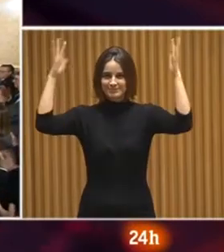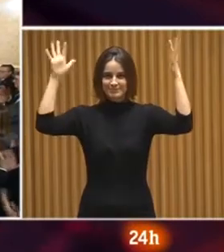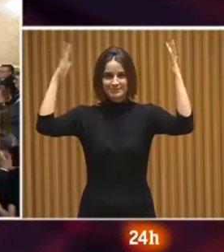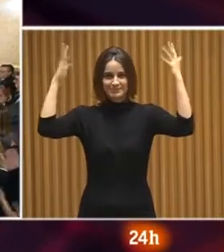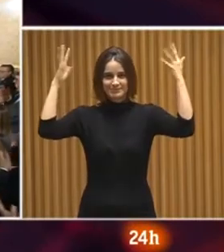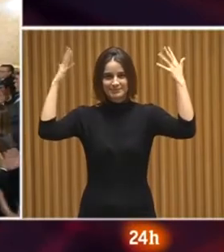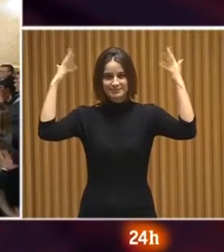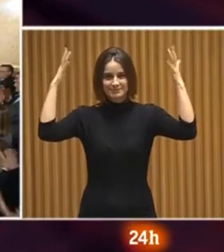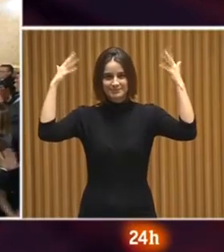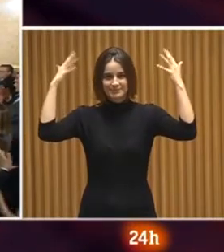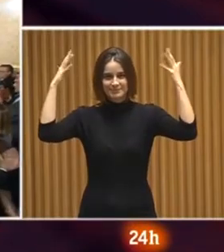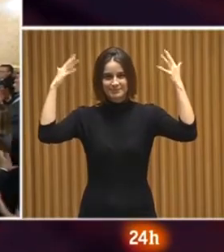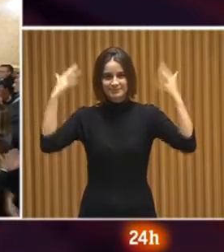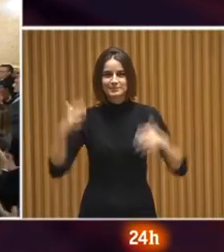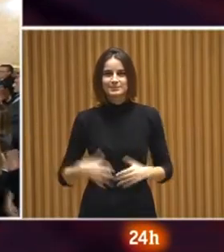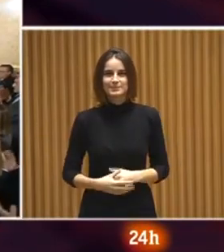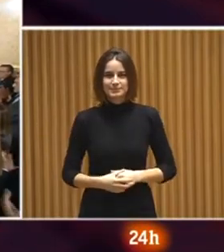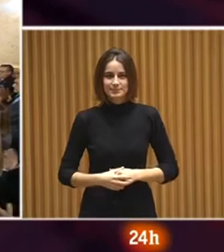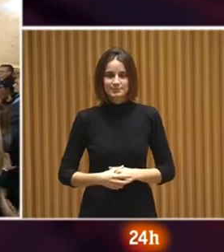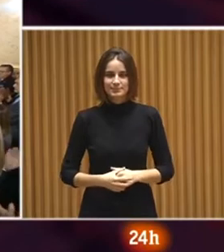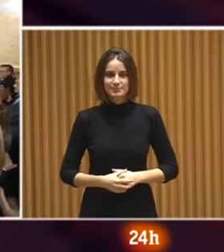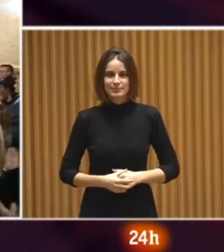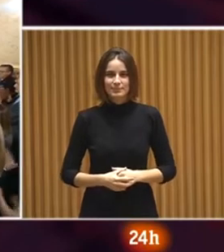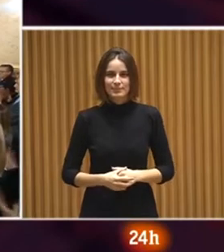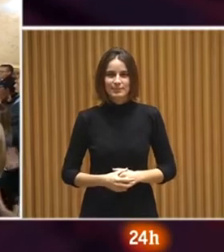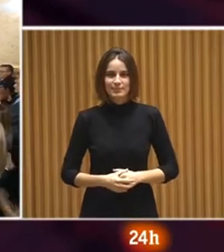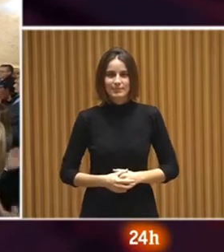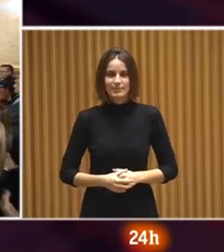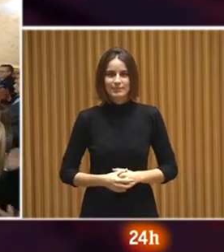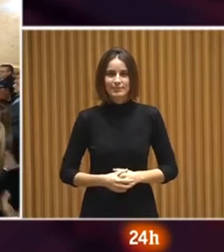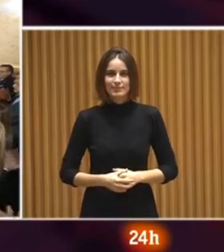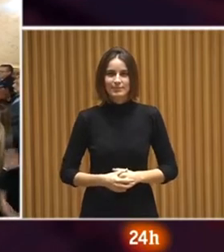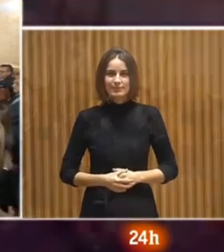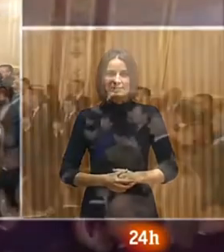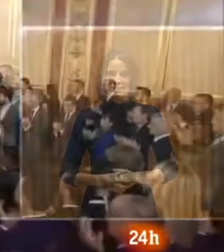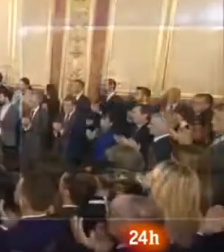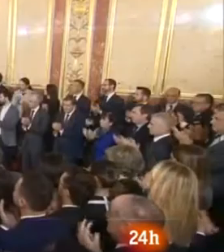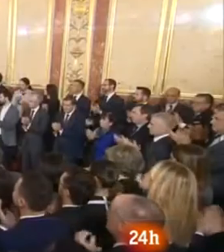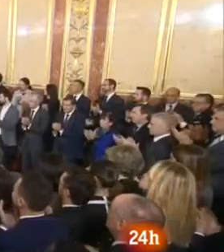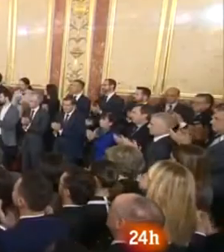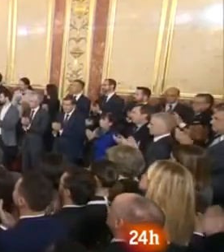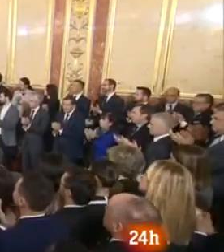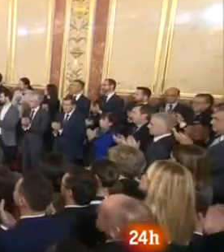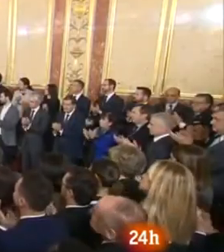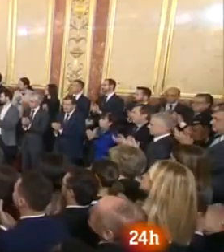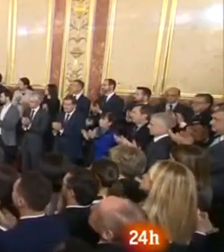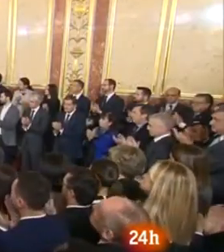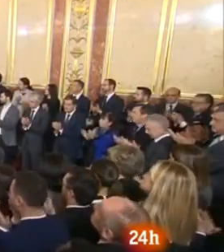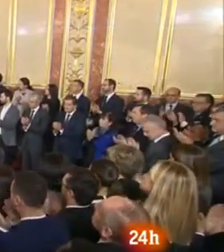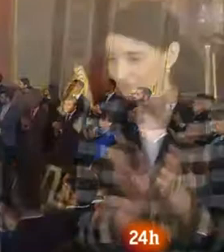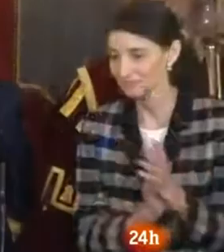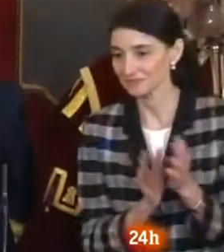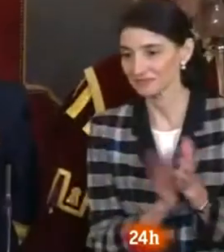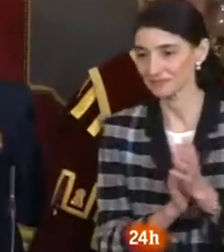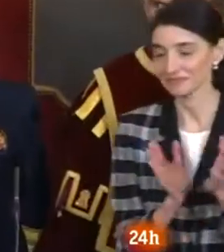Pues era el discurso de Meritxell Batet, palabras en las que la presidenta del Congreso ha mirado al futuro de la